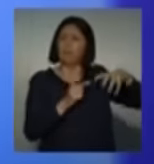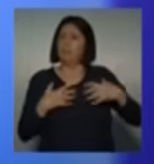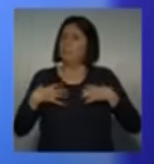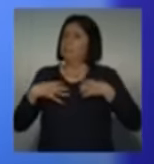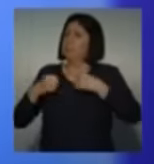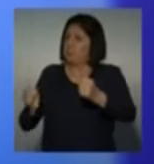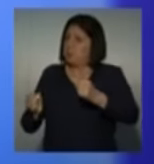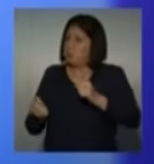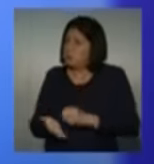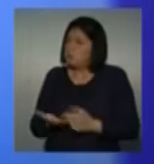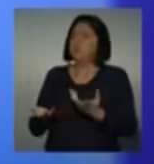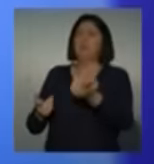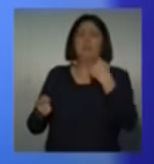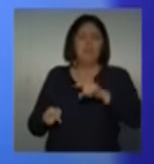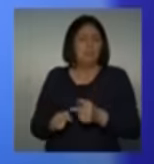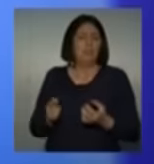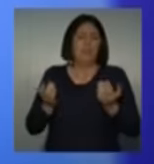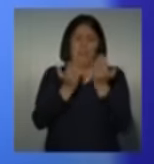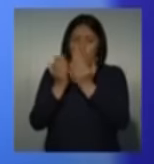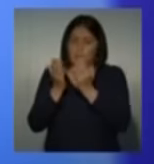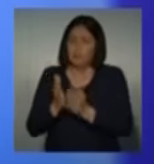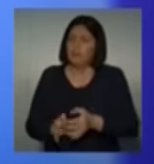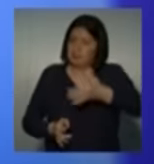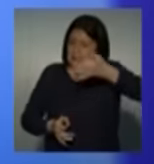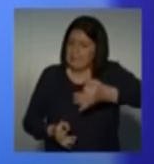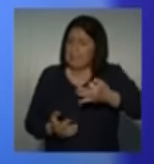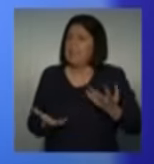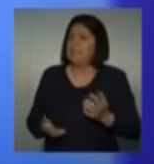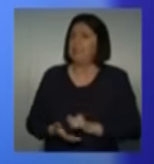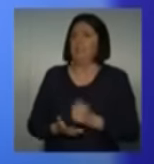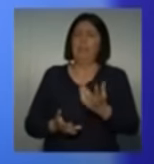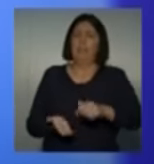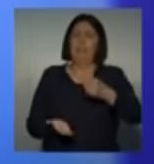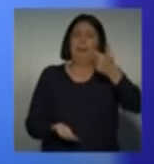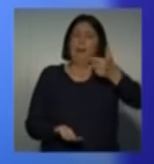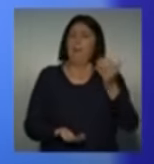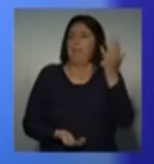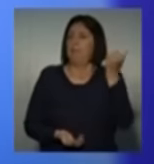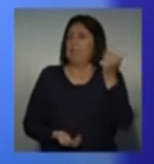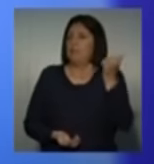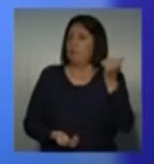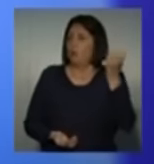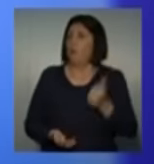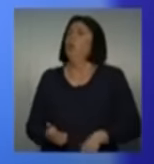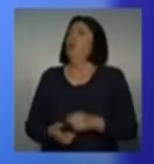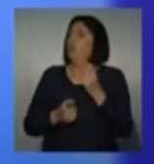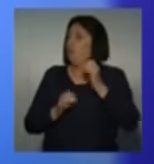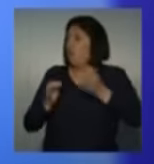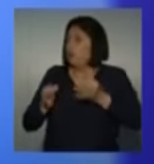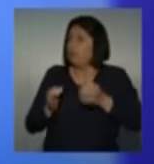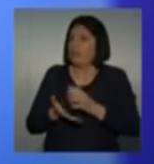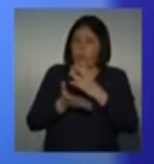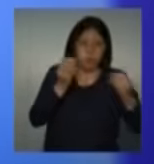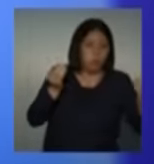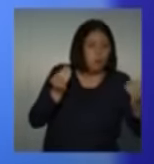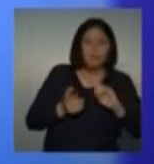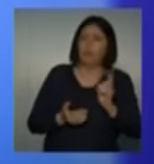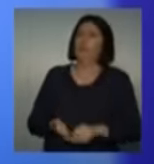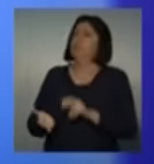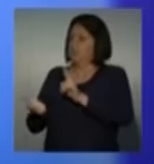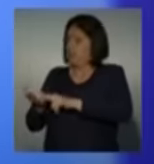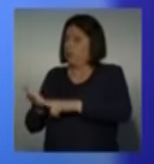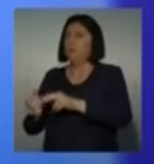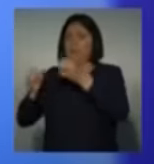de calidad, educación pública de calidad, pensiones justas que no se evaporen con el tiempo, seguridad de verdad para